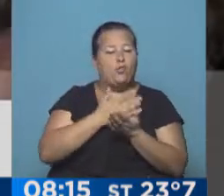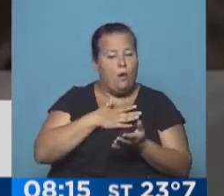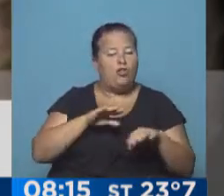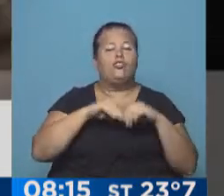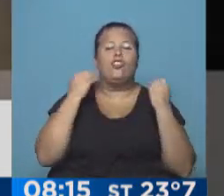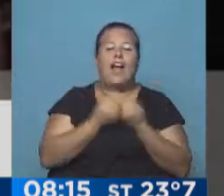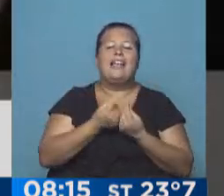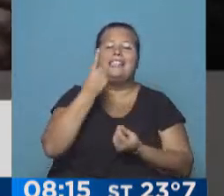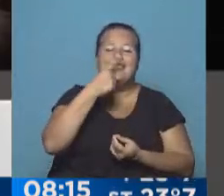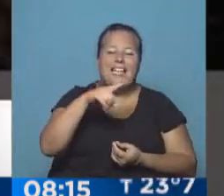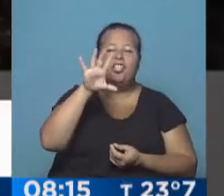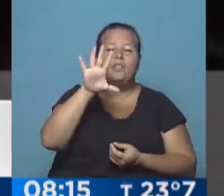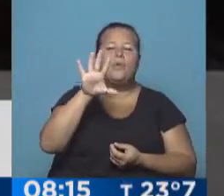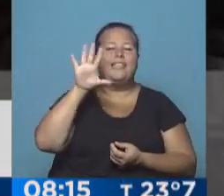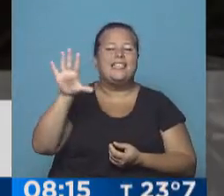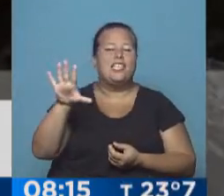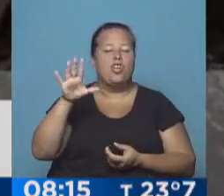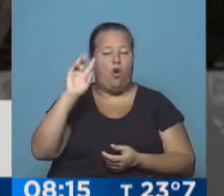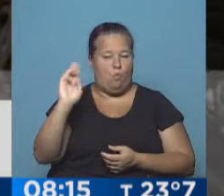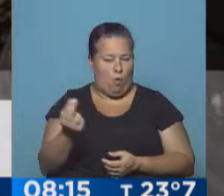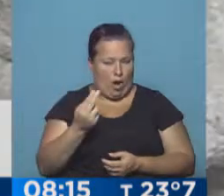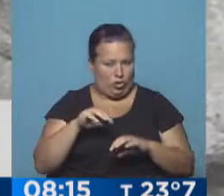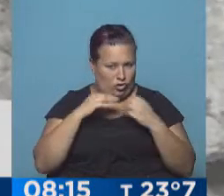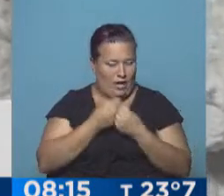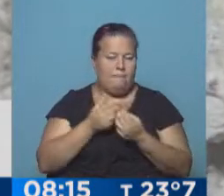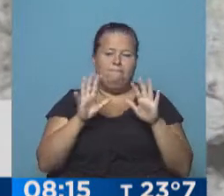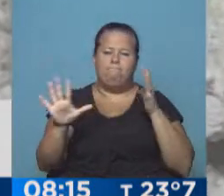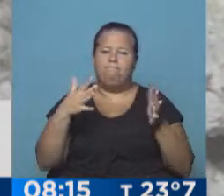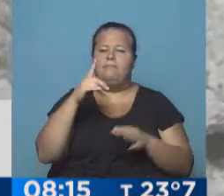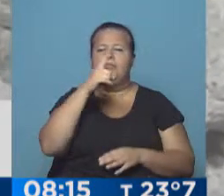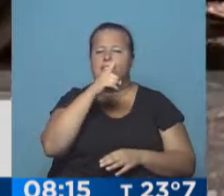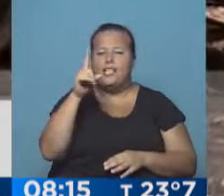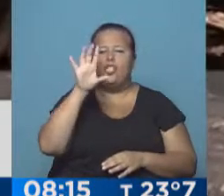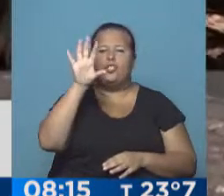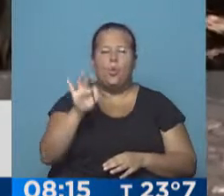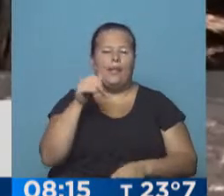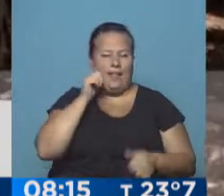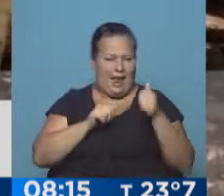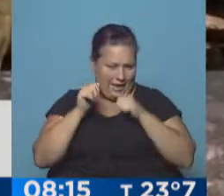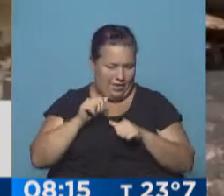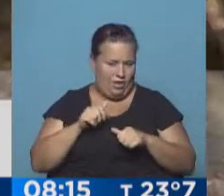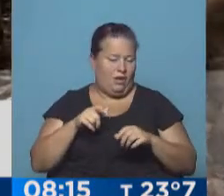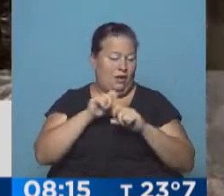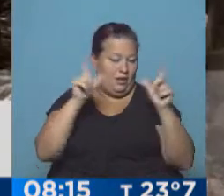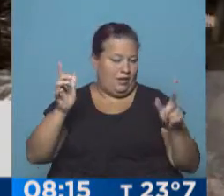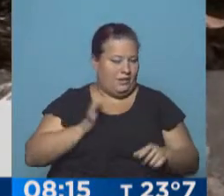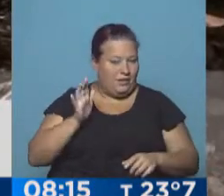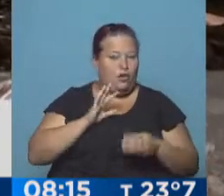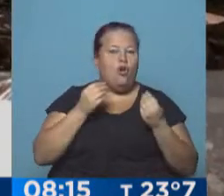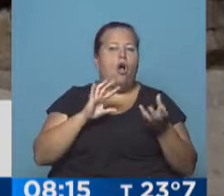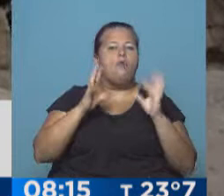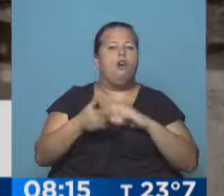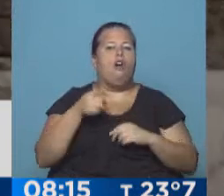son 155 los muertos y hay cerca de 150 heridos. Imágenes brutales que vemos de cómo